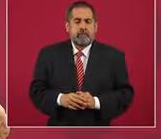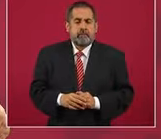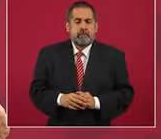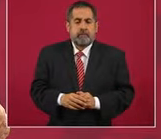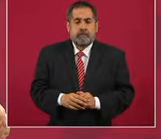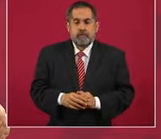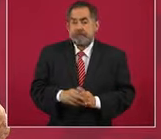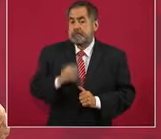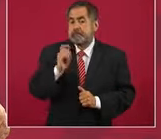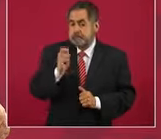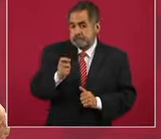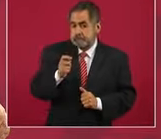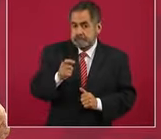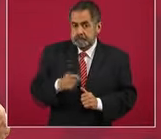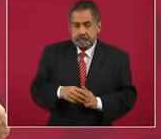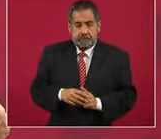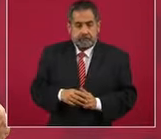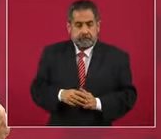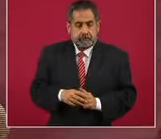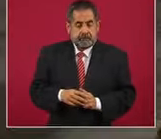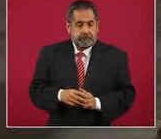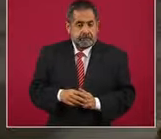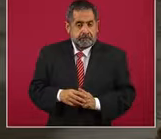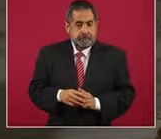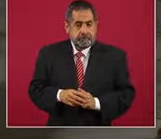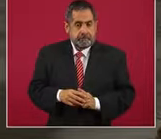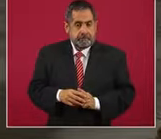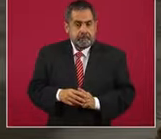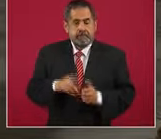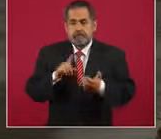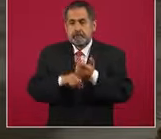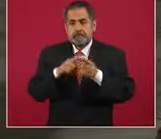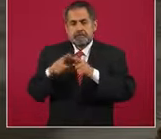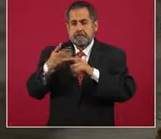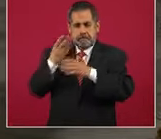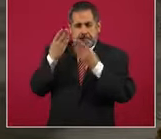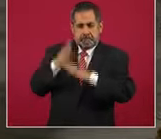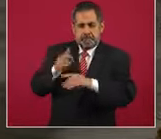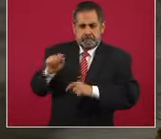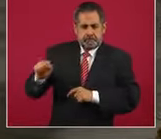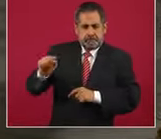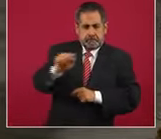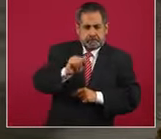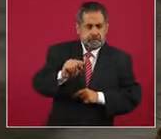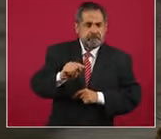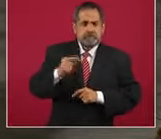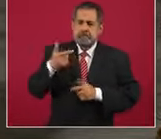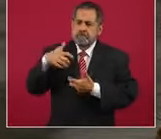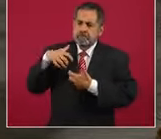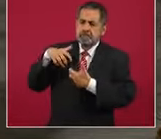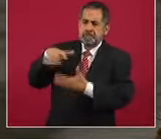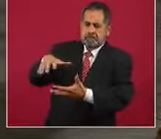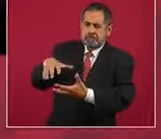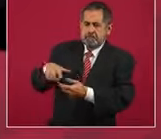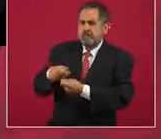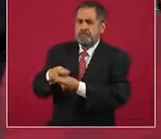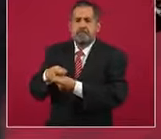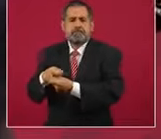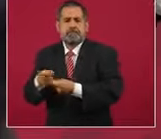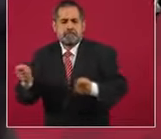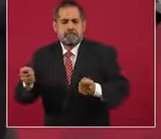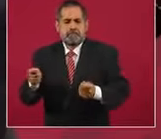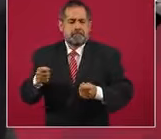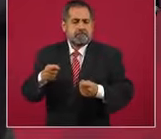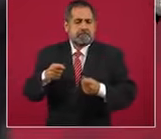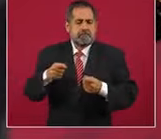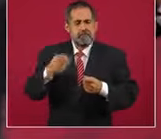Lo que hay, ¿sí?, de los bancos es que se dispersan los recursos y